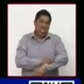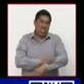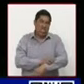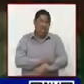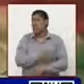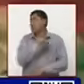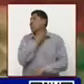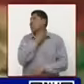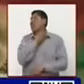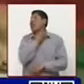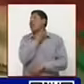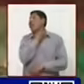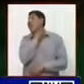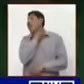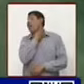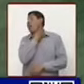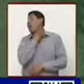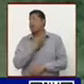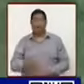un vampiro.